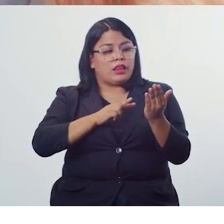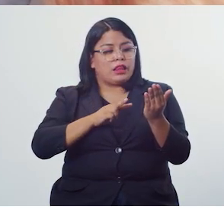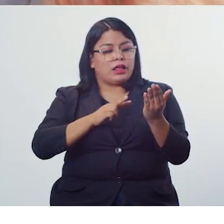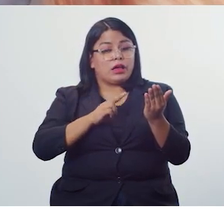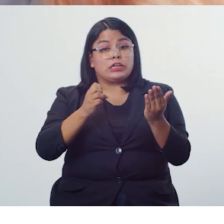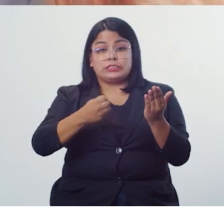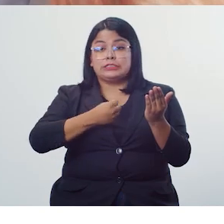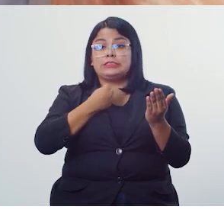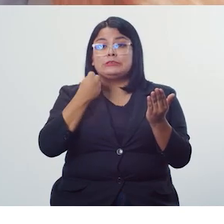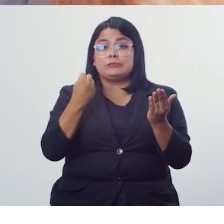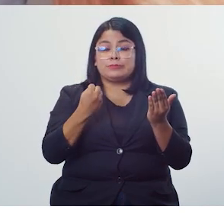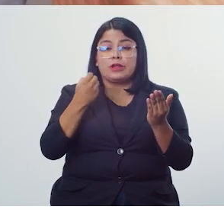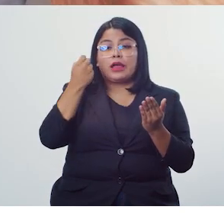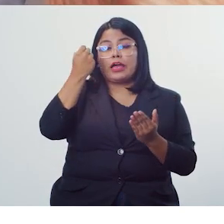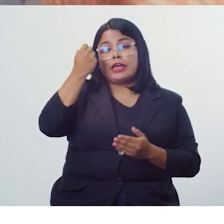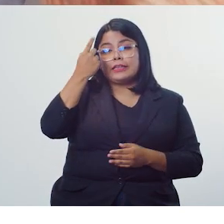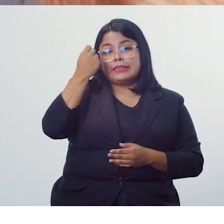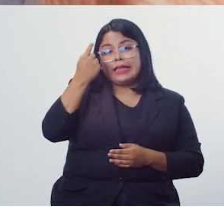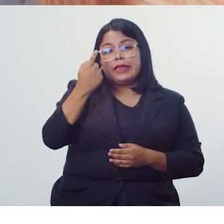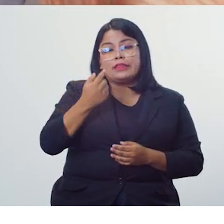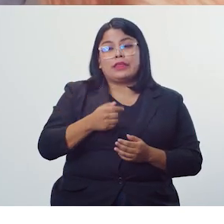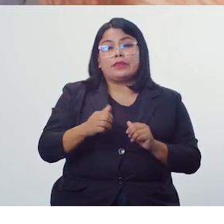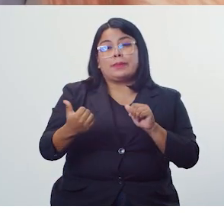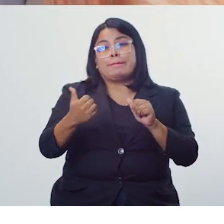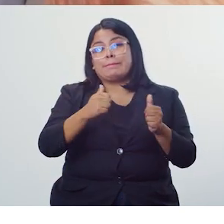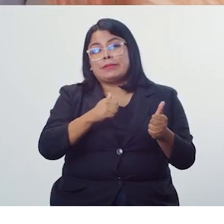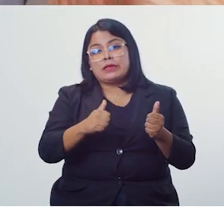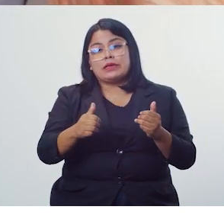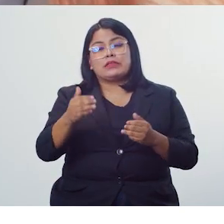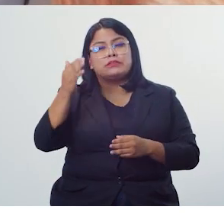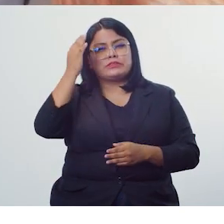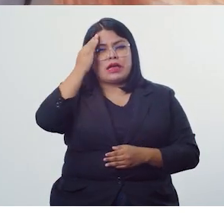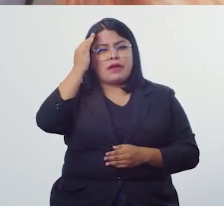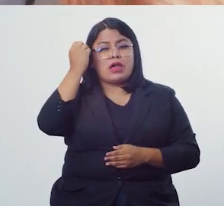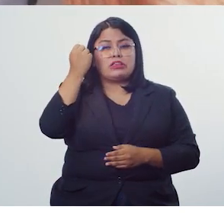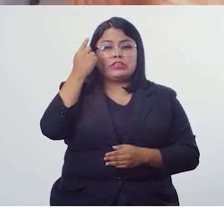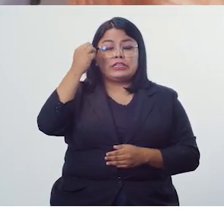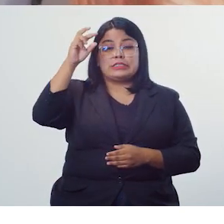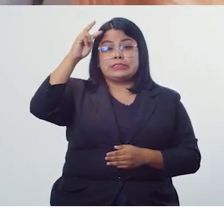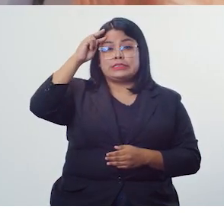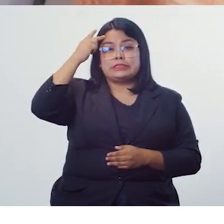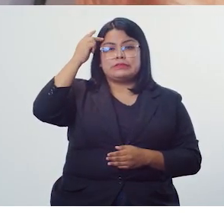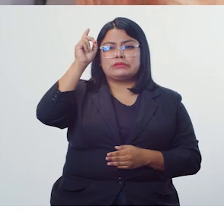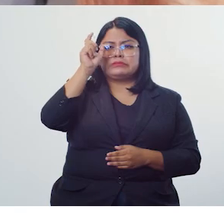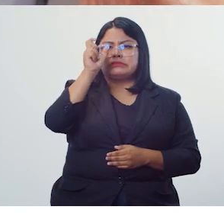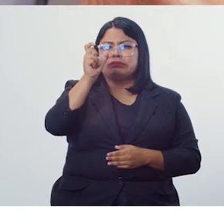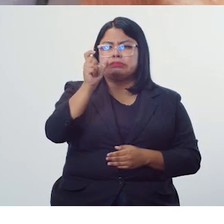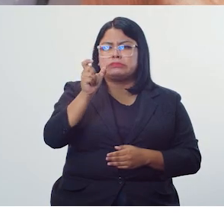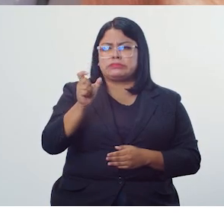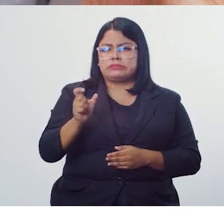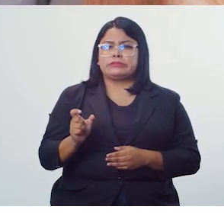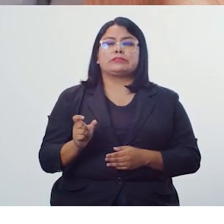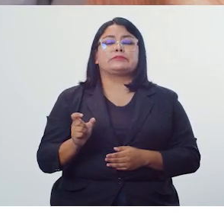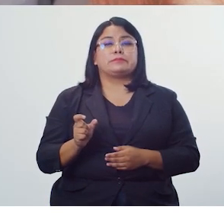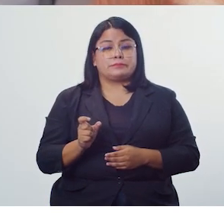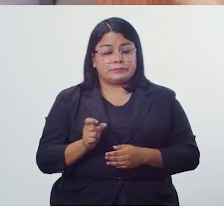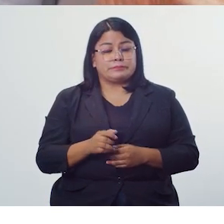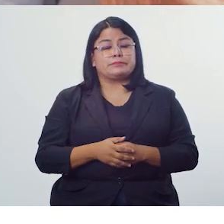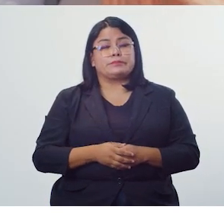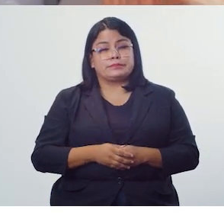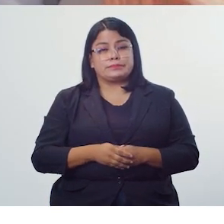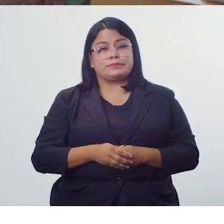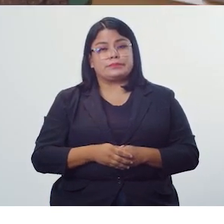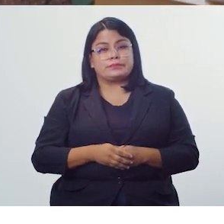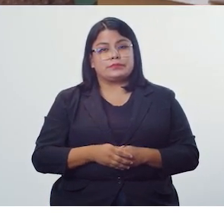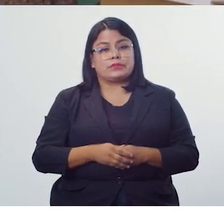Una parte muy importante de la comprensión depende de reconocer o entender el significado de una gran parte de las palabras del